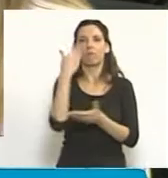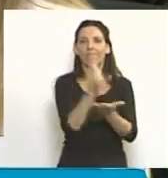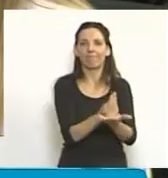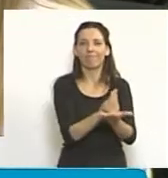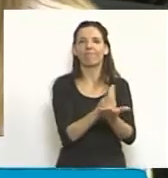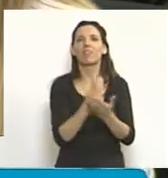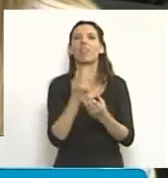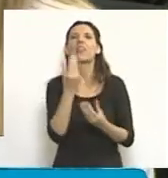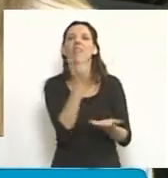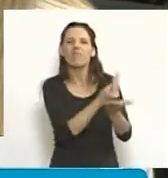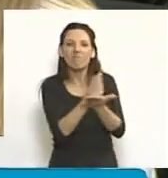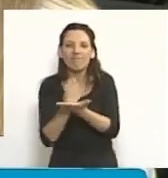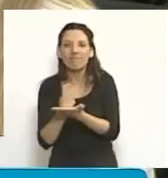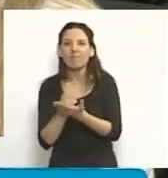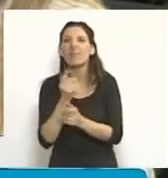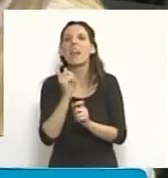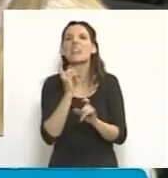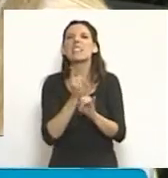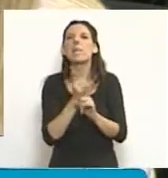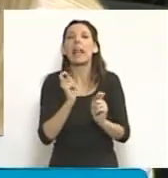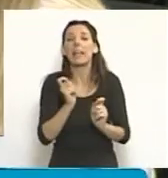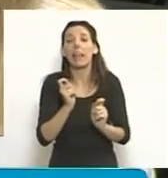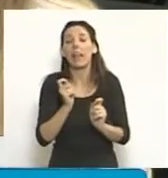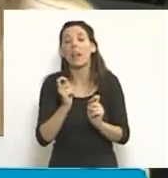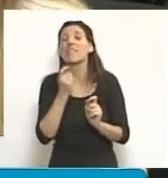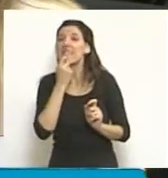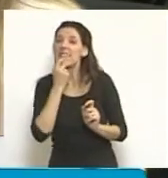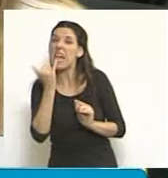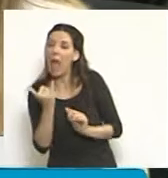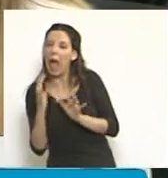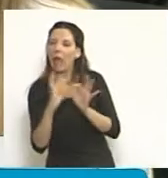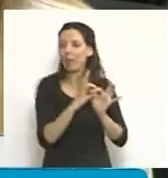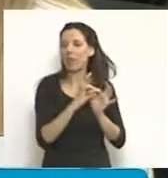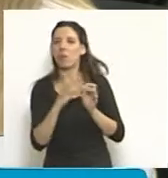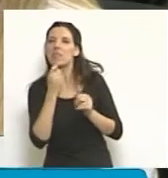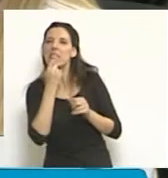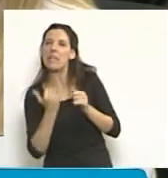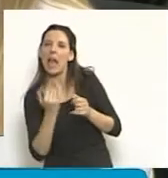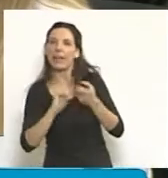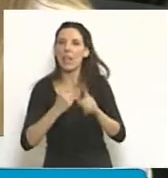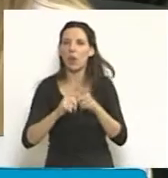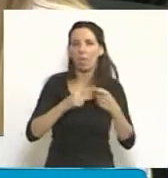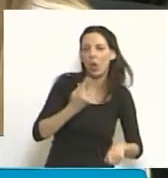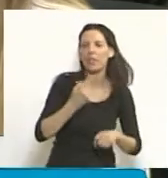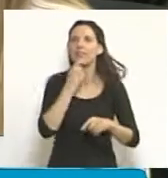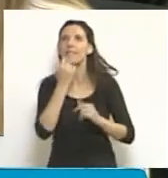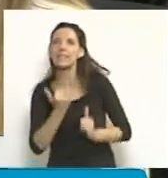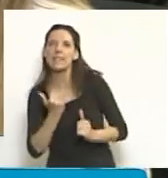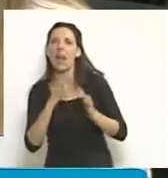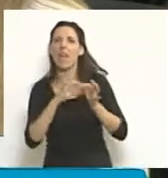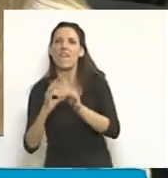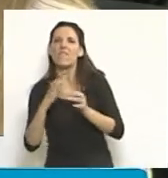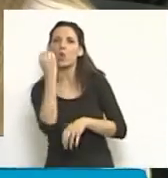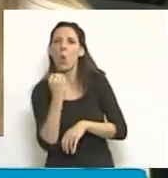designaciones recaían siempre sobre aquellos que tenían vinculaciones políticas, económicas o